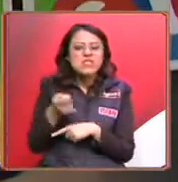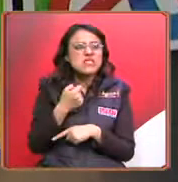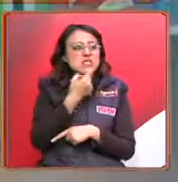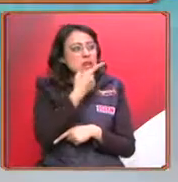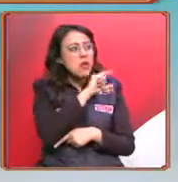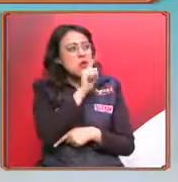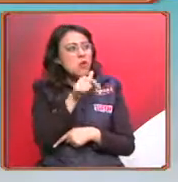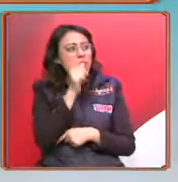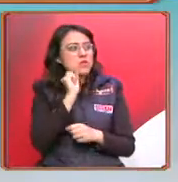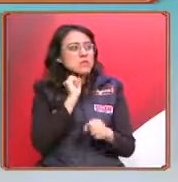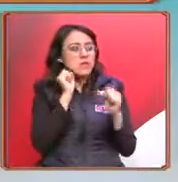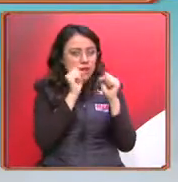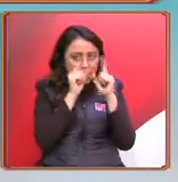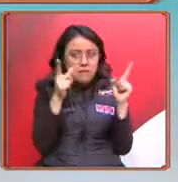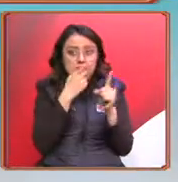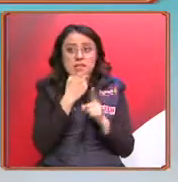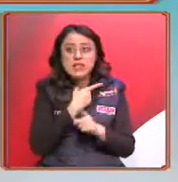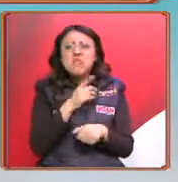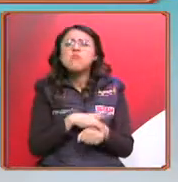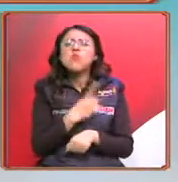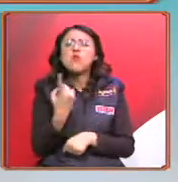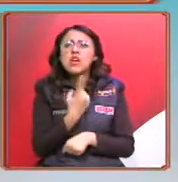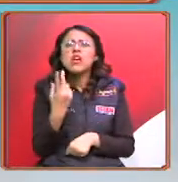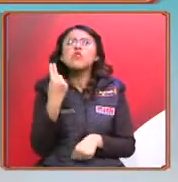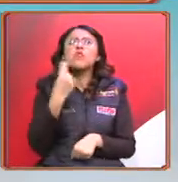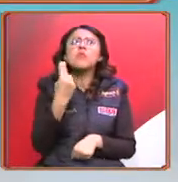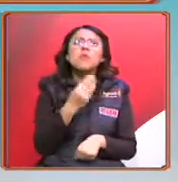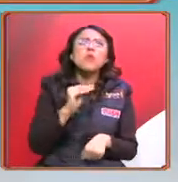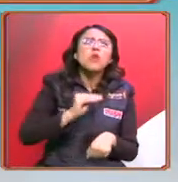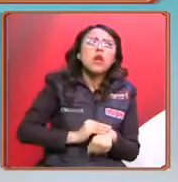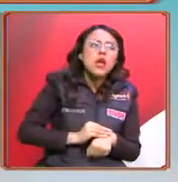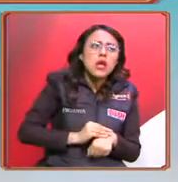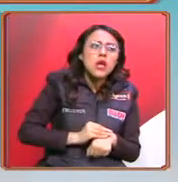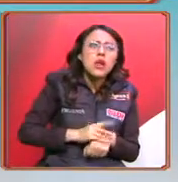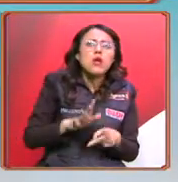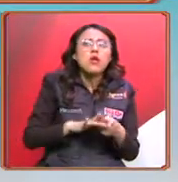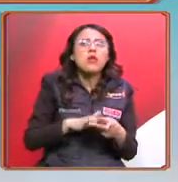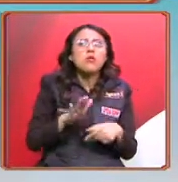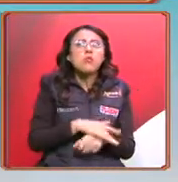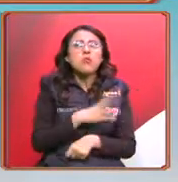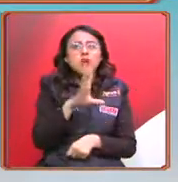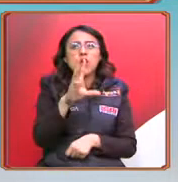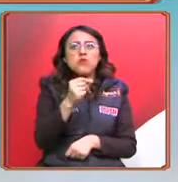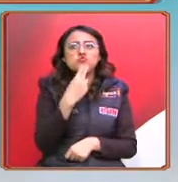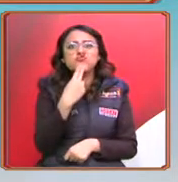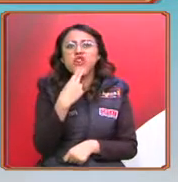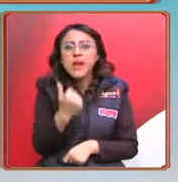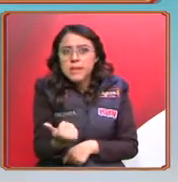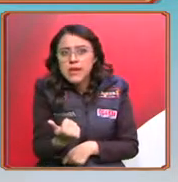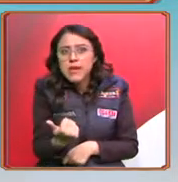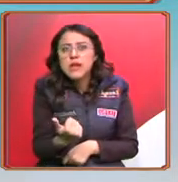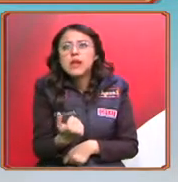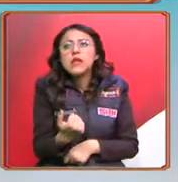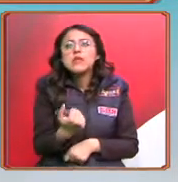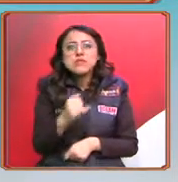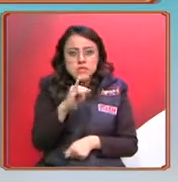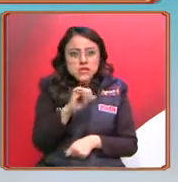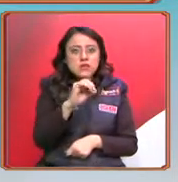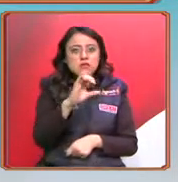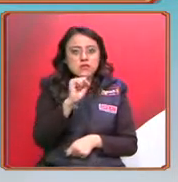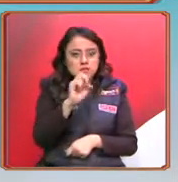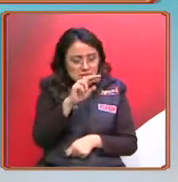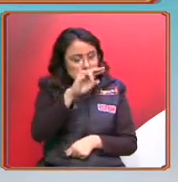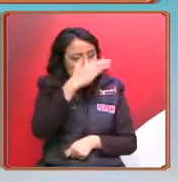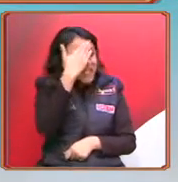nos va a platicar cuando despierte. ¿Por qué se llama Big Ben? ¿Por qué no funciona? No, tenle fe, Oscar, sí lo